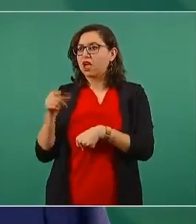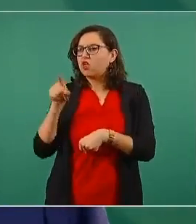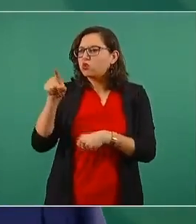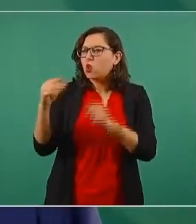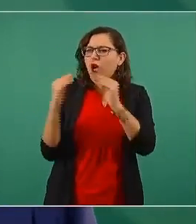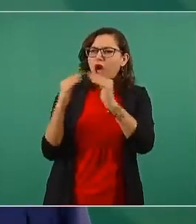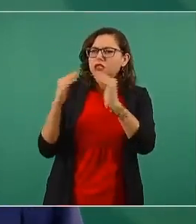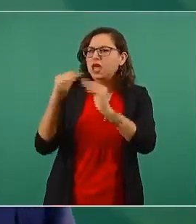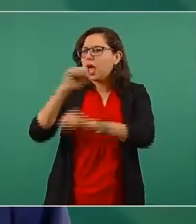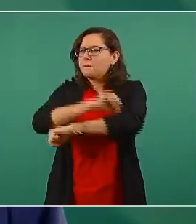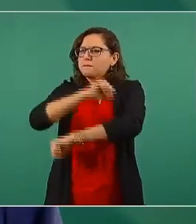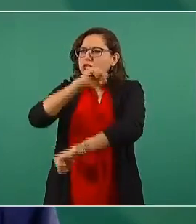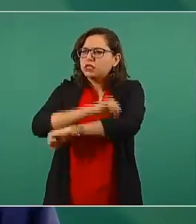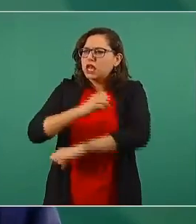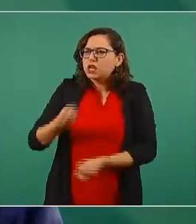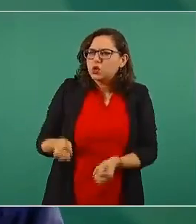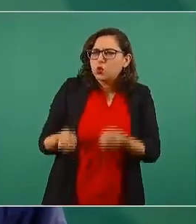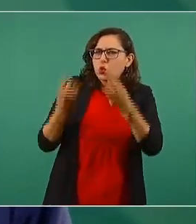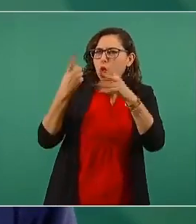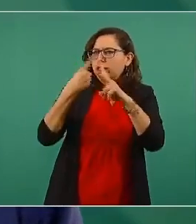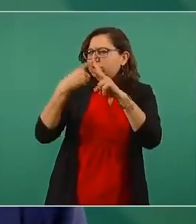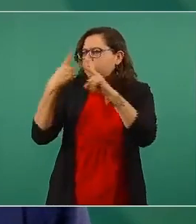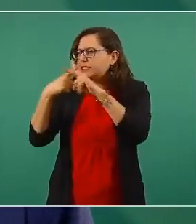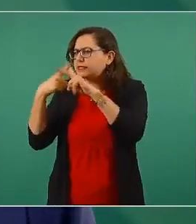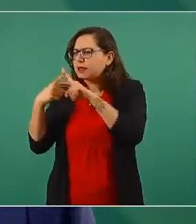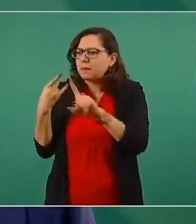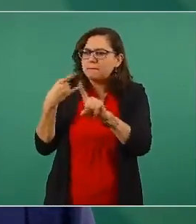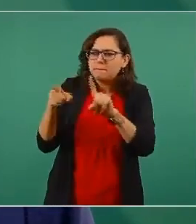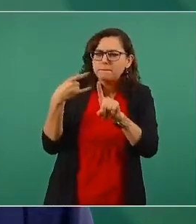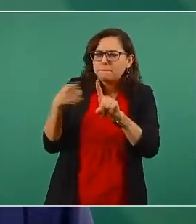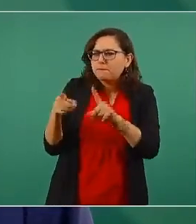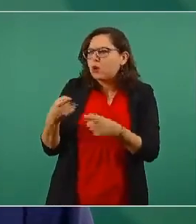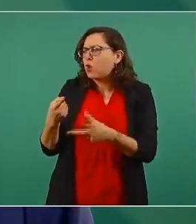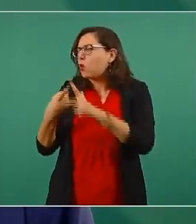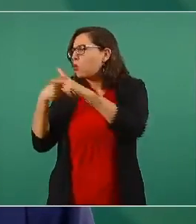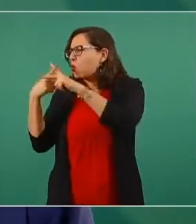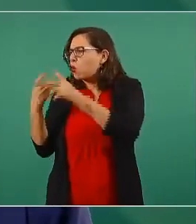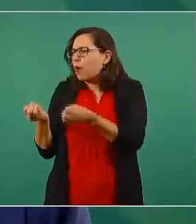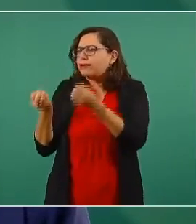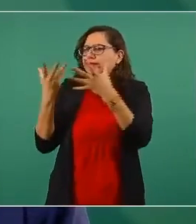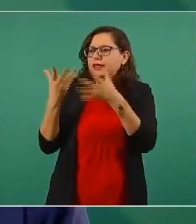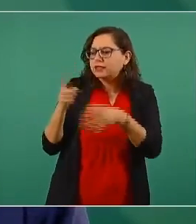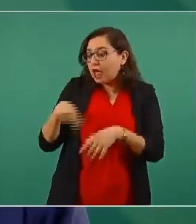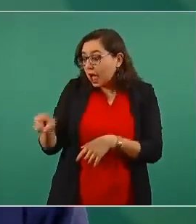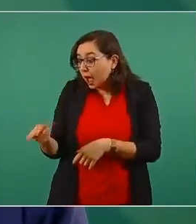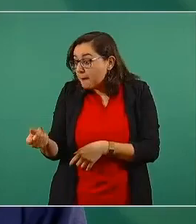ventanas, por las puertas que tenían las casas, hasta por los perros que tenía la gente.